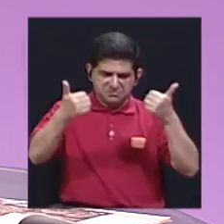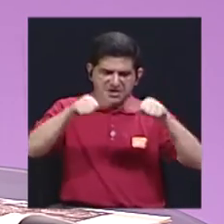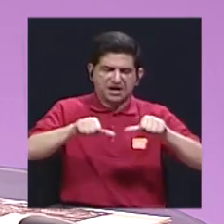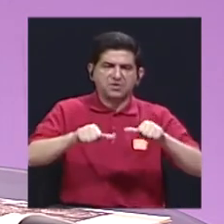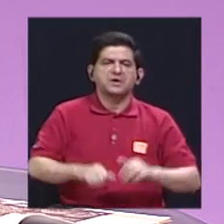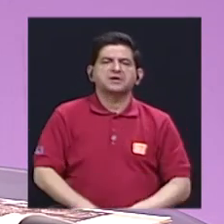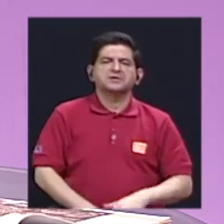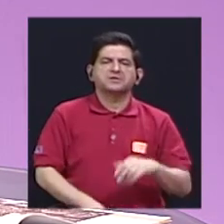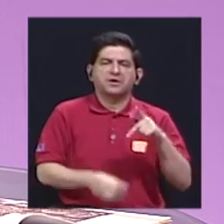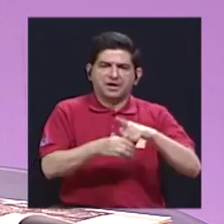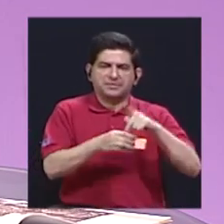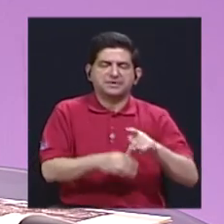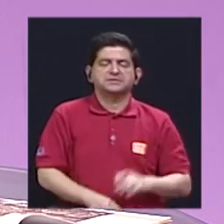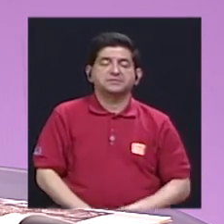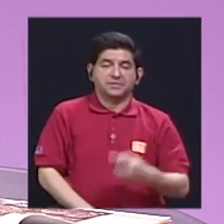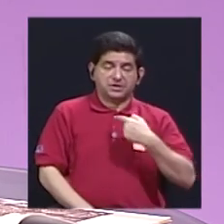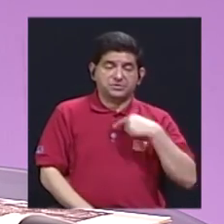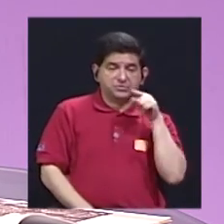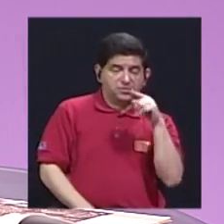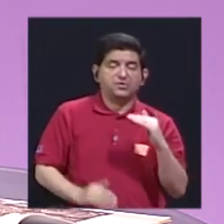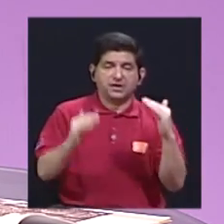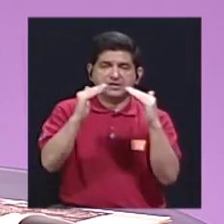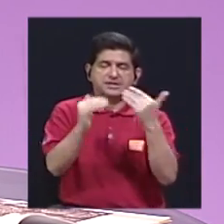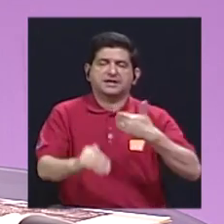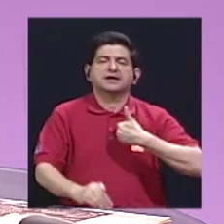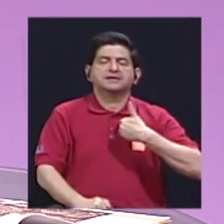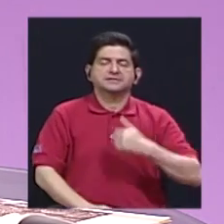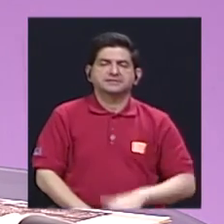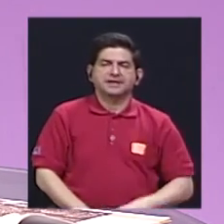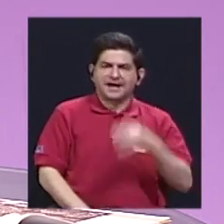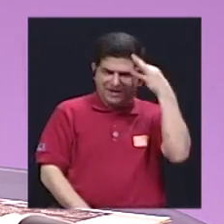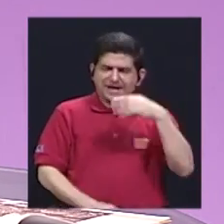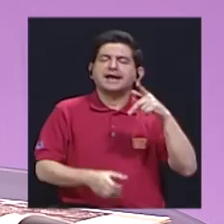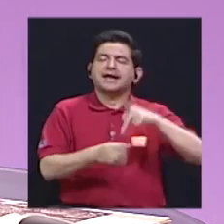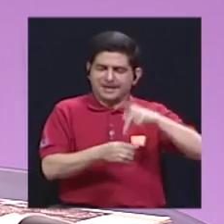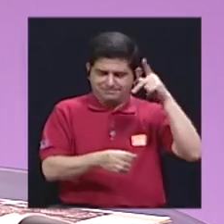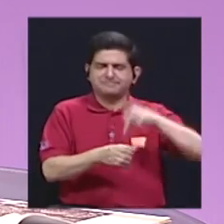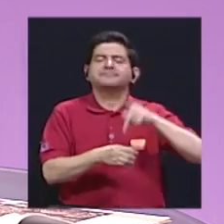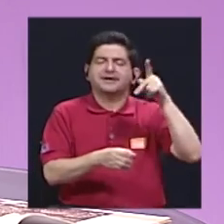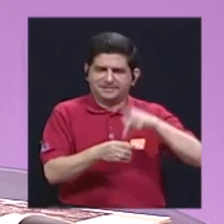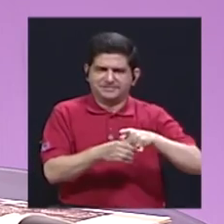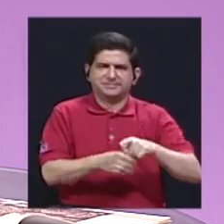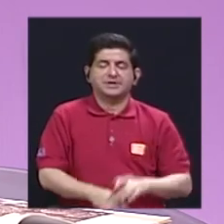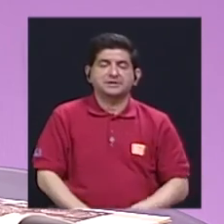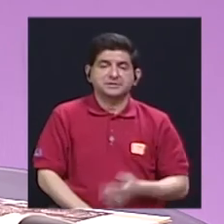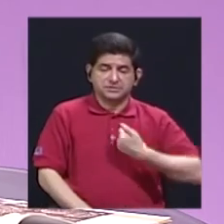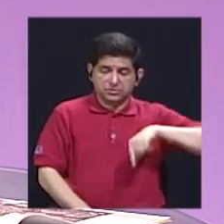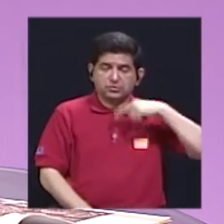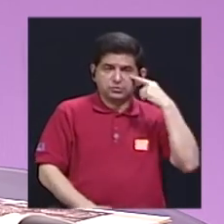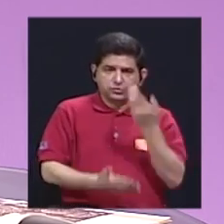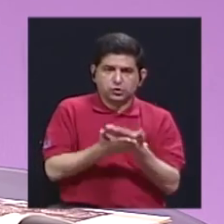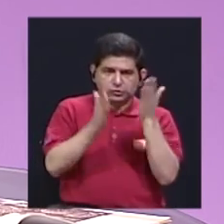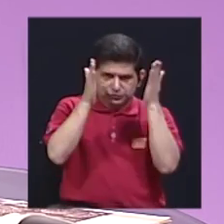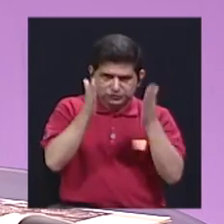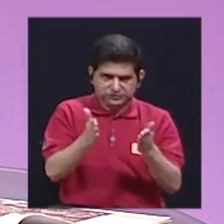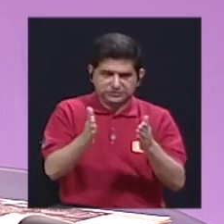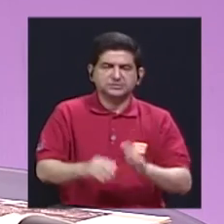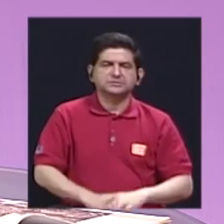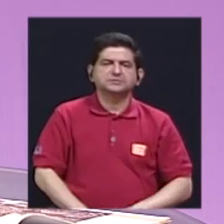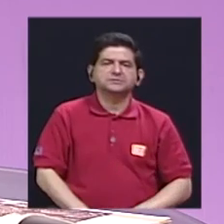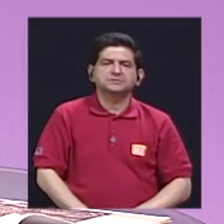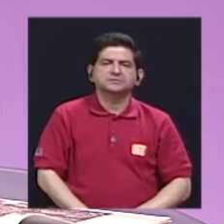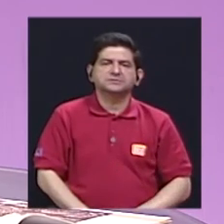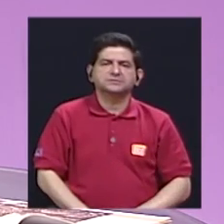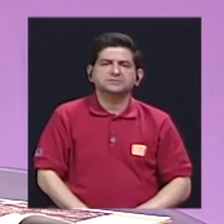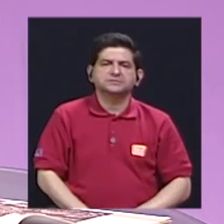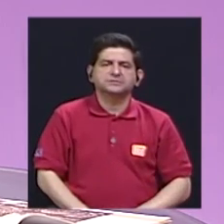para algún día tener esa vivienda creemos en la participación hemos sido testigos de que